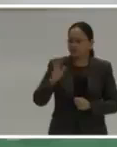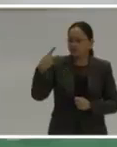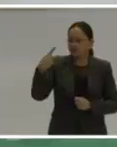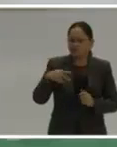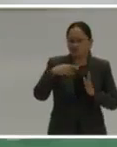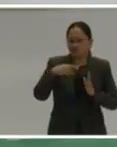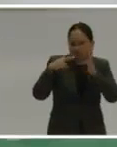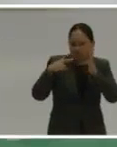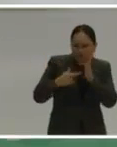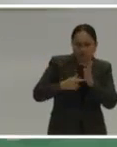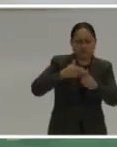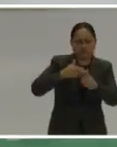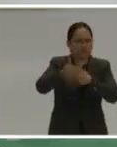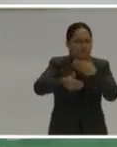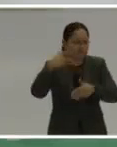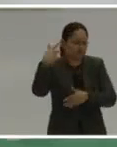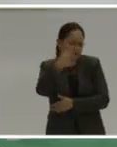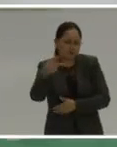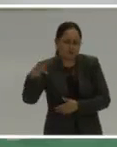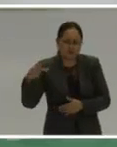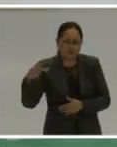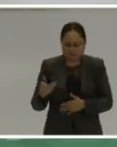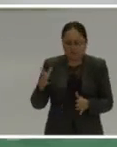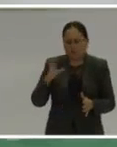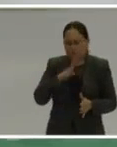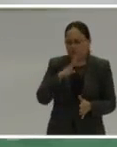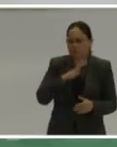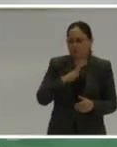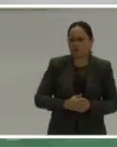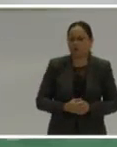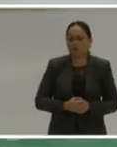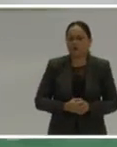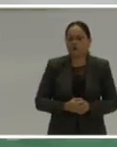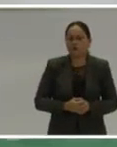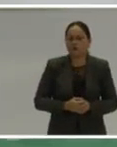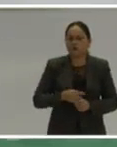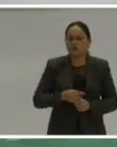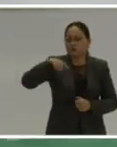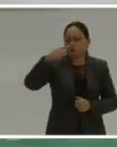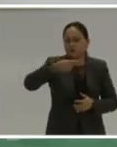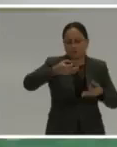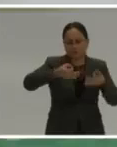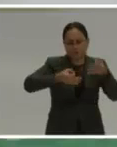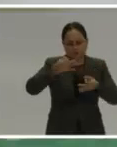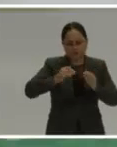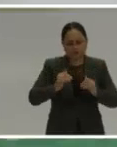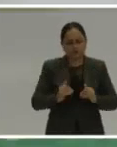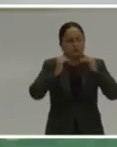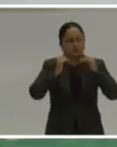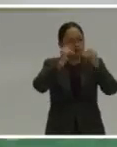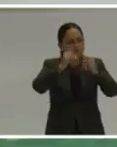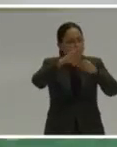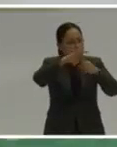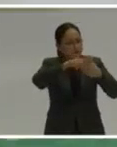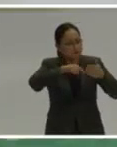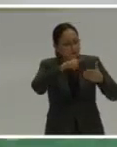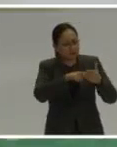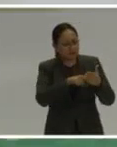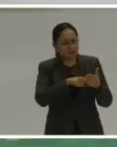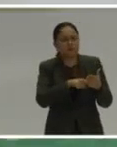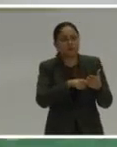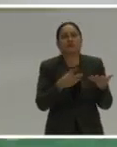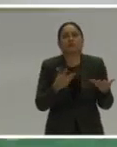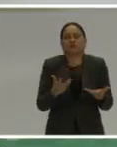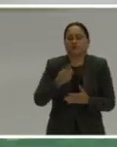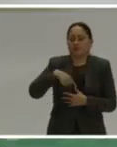normas, procedimientos propios, ¿no? Y como Tribunal Supremo Electoral, no